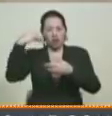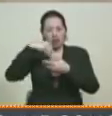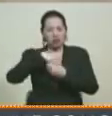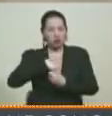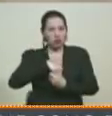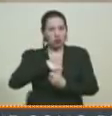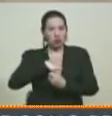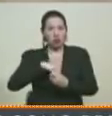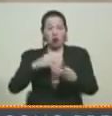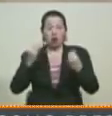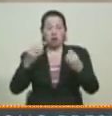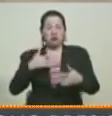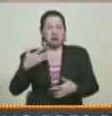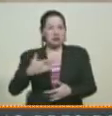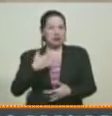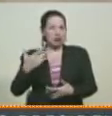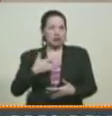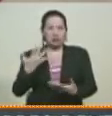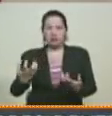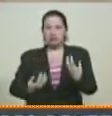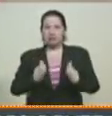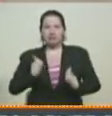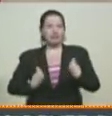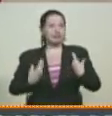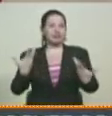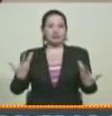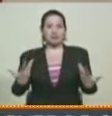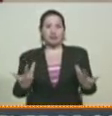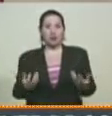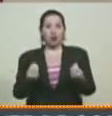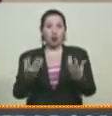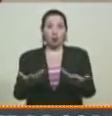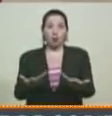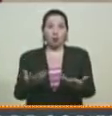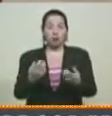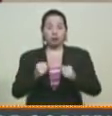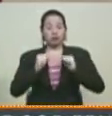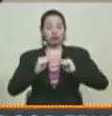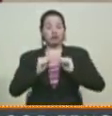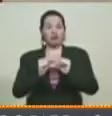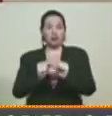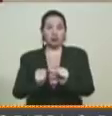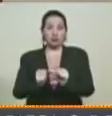rostro, de su grito. Y está el mismo pueblo ahí, firme, rebelde,